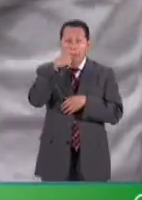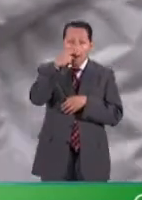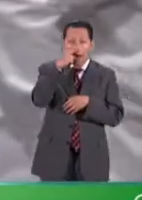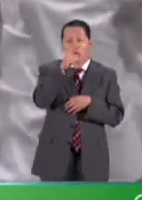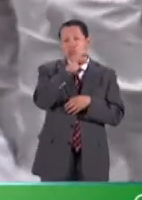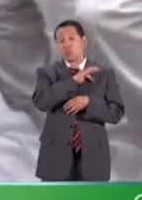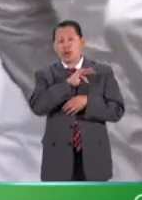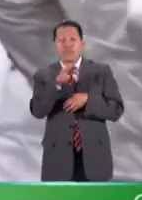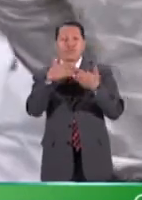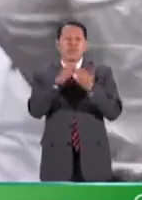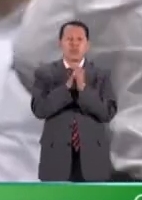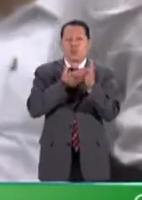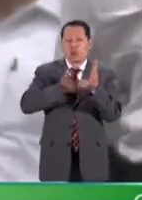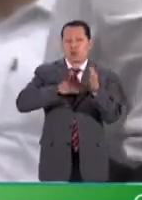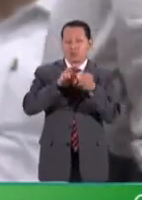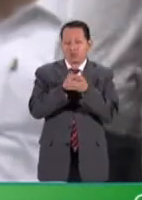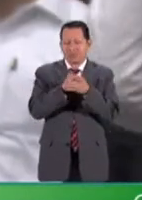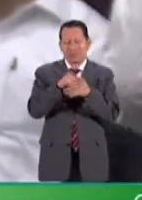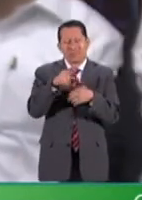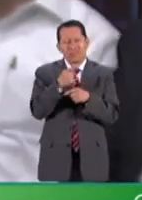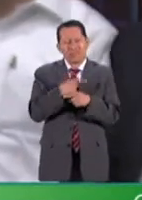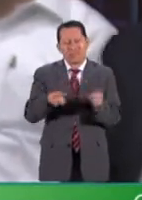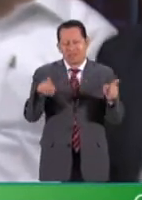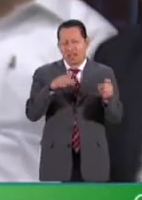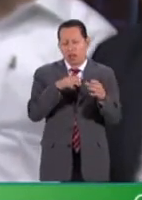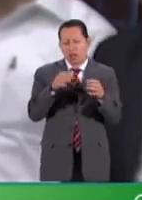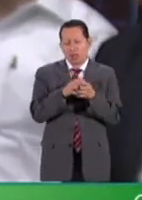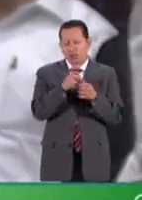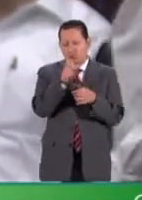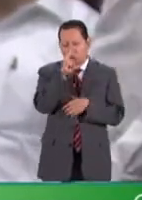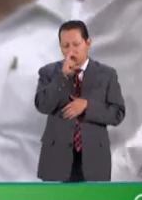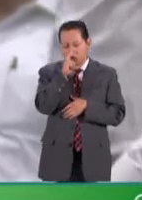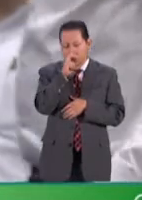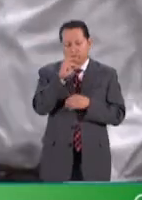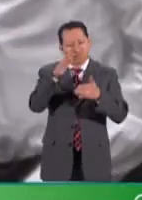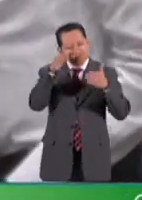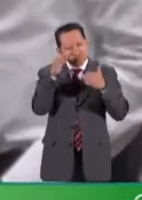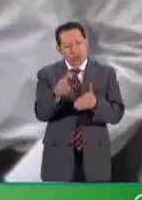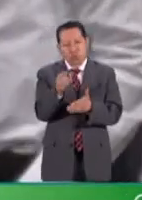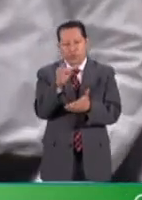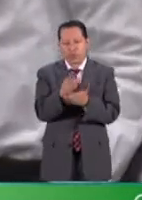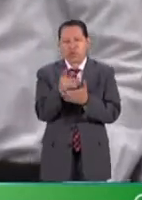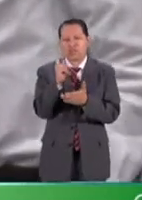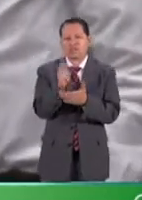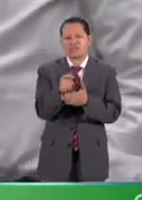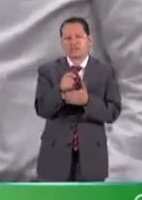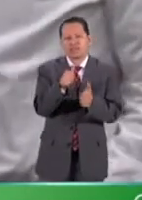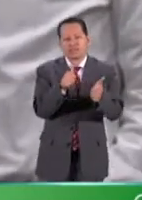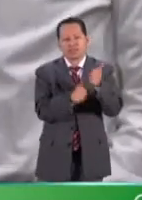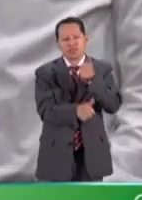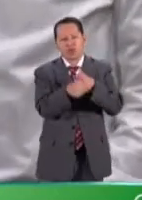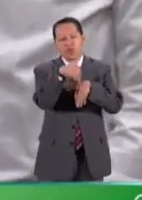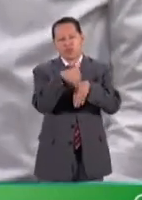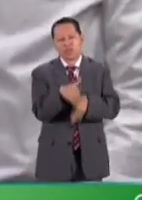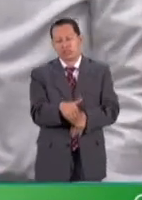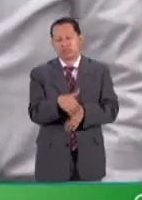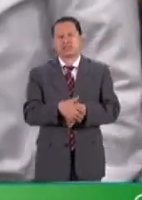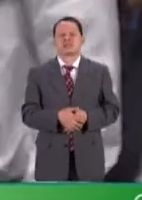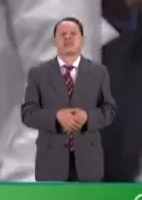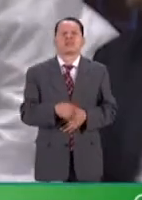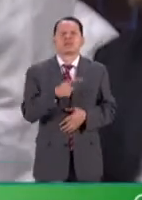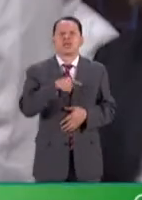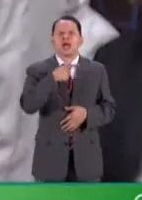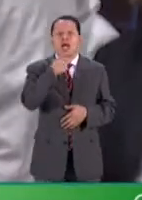su verdadera convicción es la autocracia y su verdadera vocación es la obediencia. Se